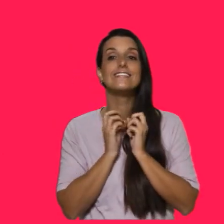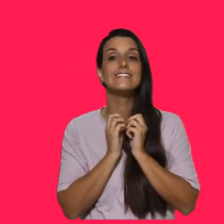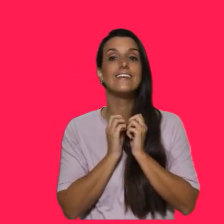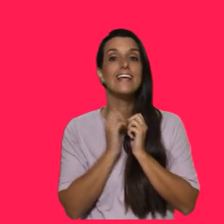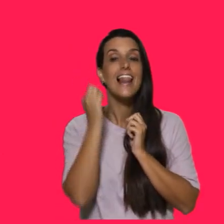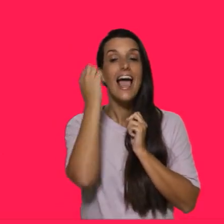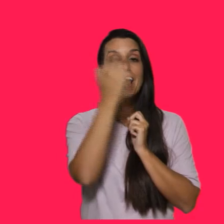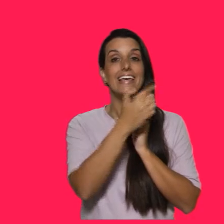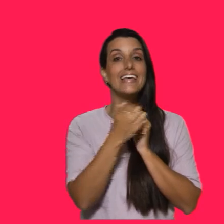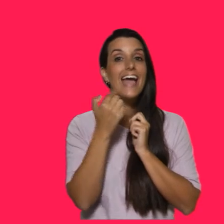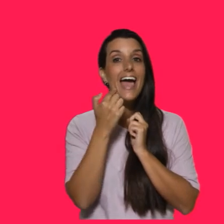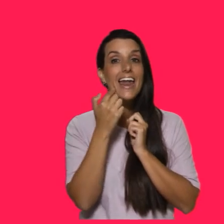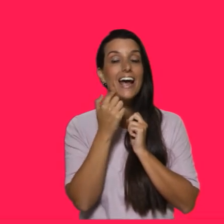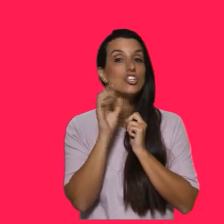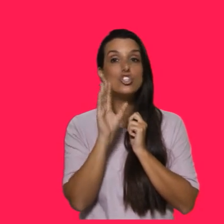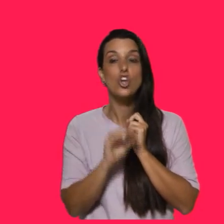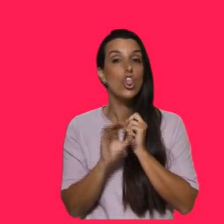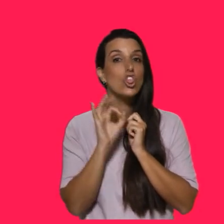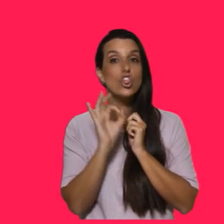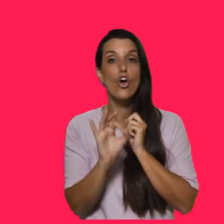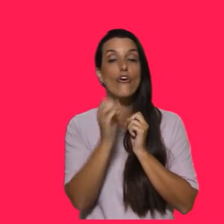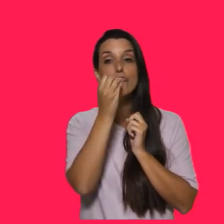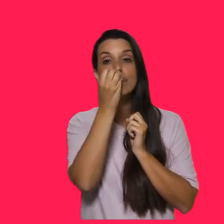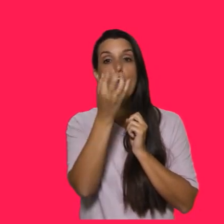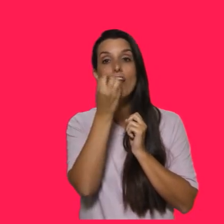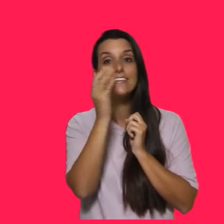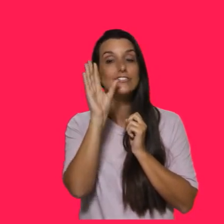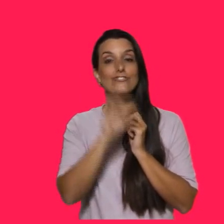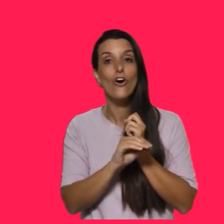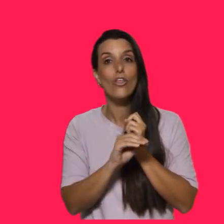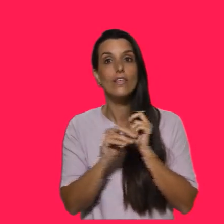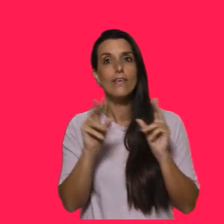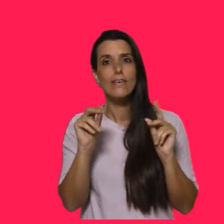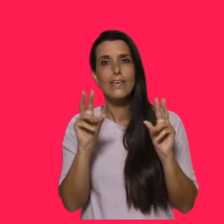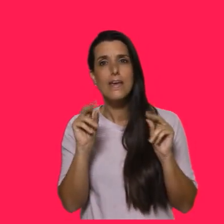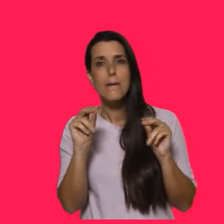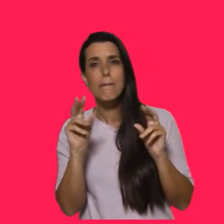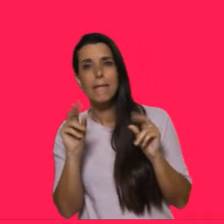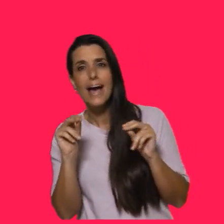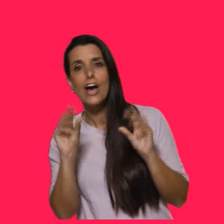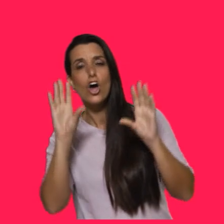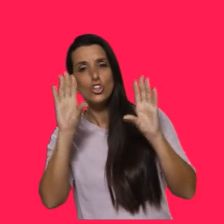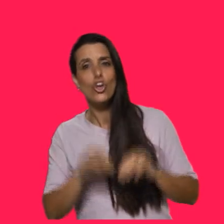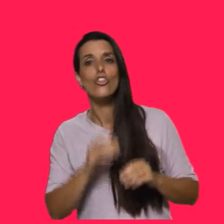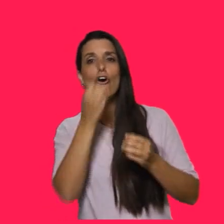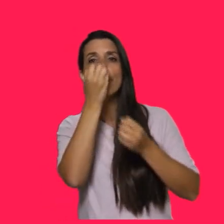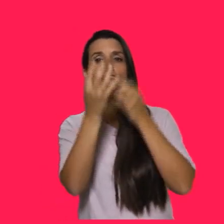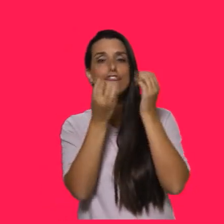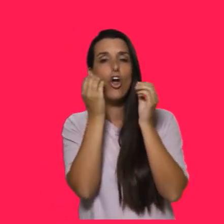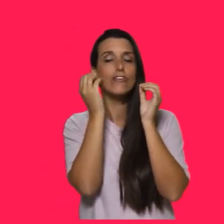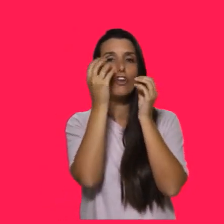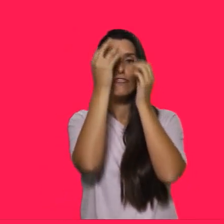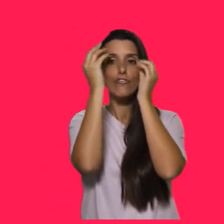caras están hechas, es todo hecho con flores. Es impresionante. Son todos flores que te